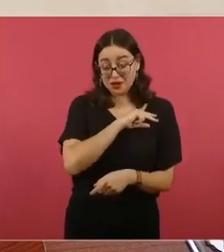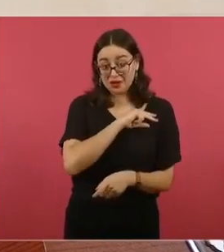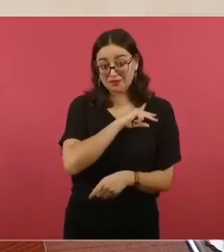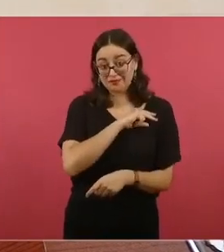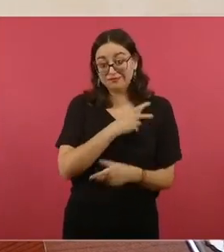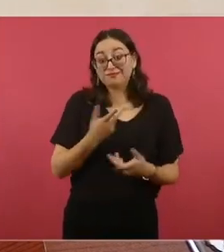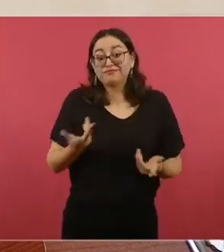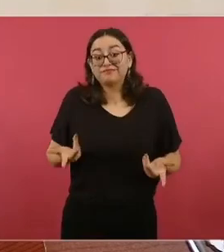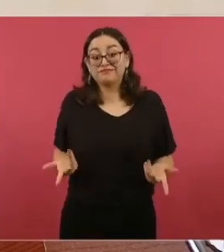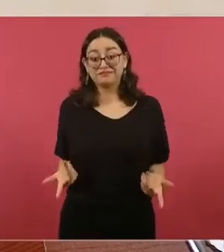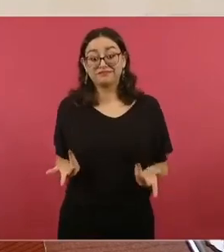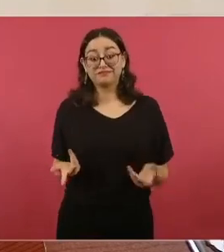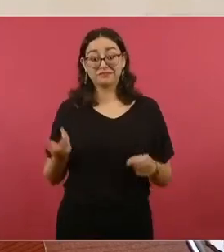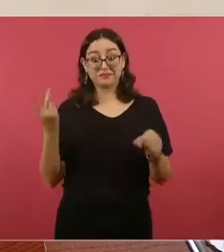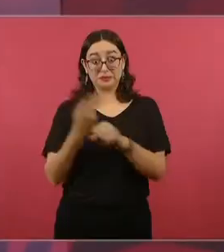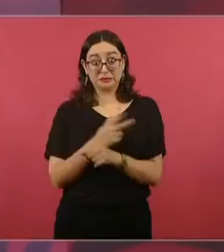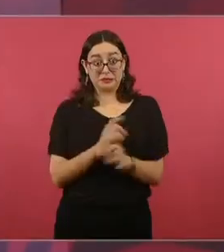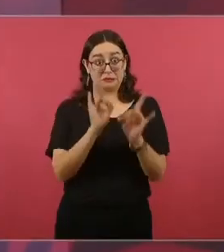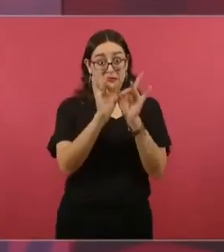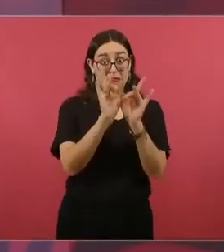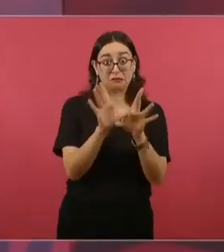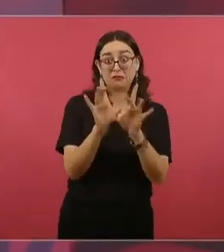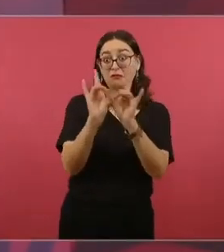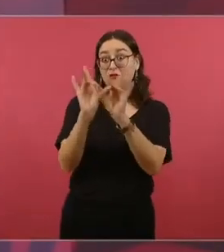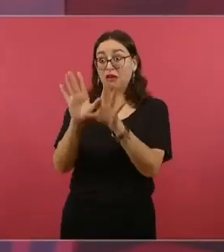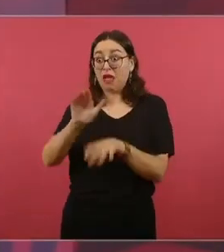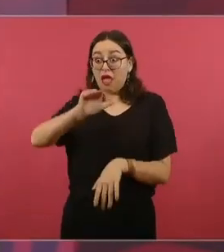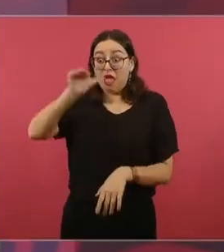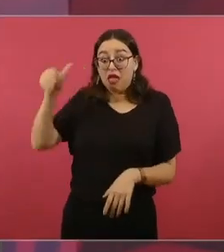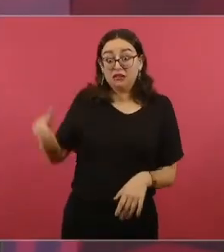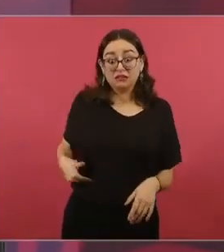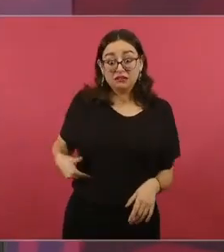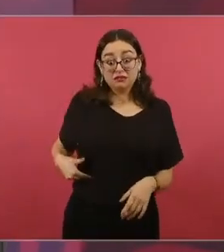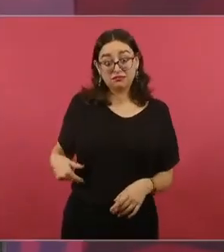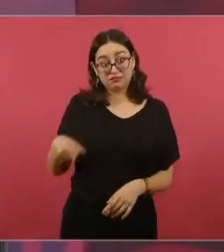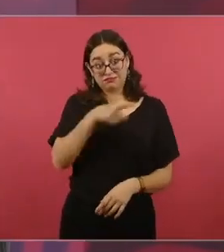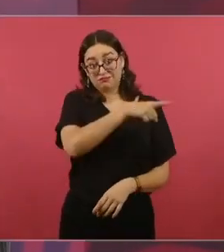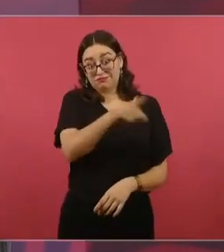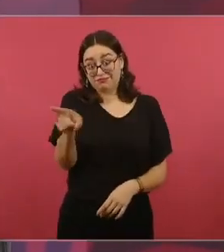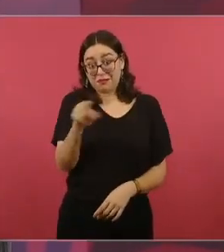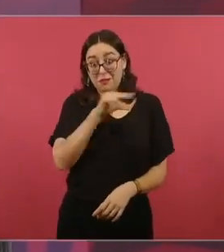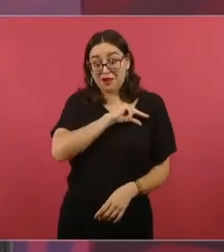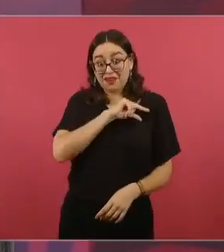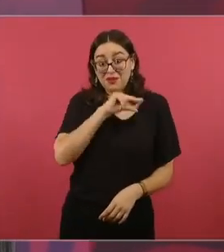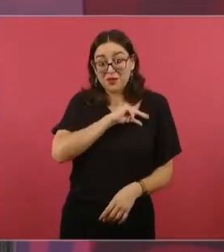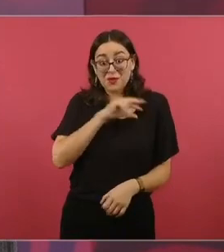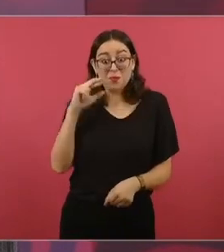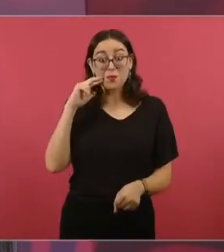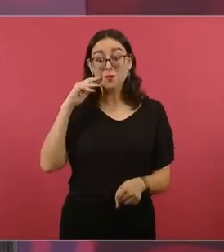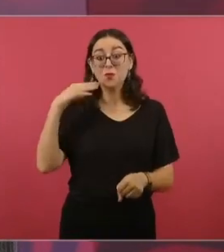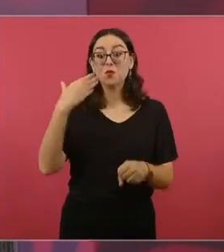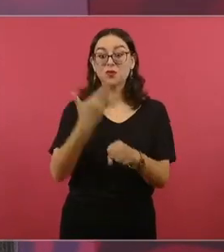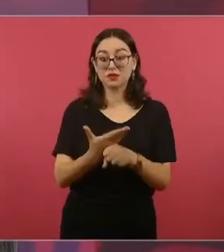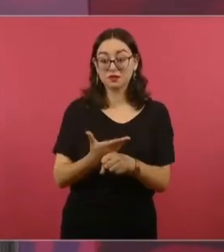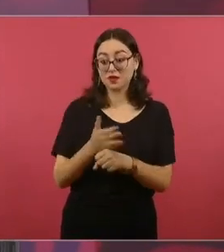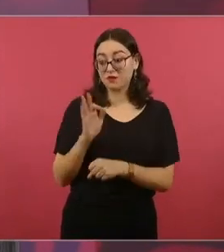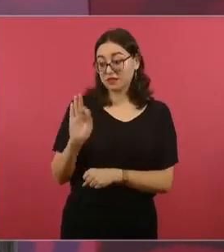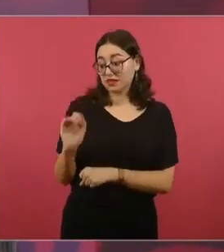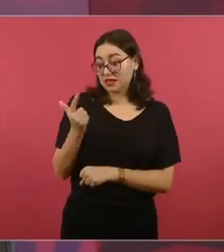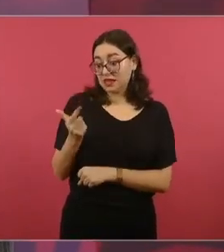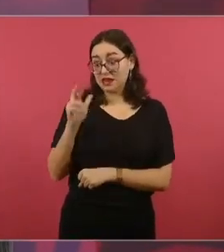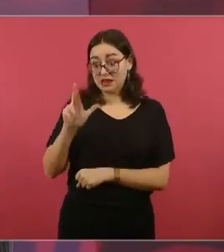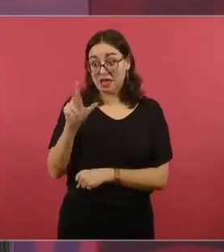es la Fiscalía la que está viendo este asunto. Me ha informado el director de Pemex